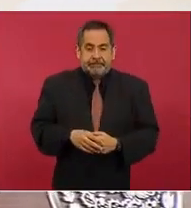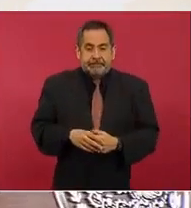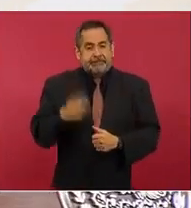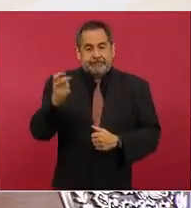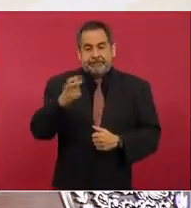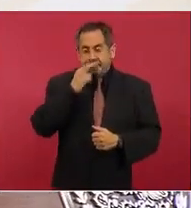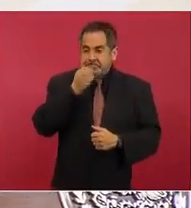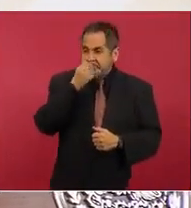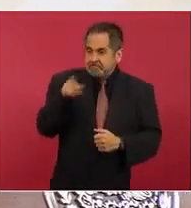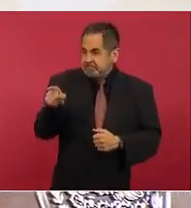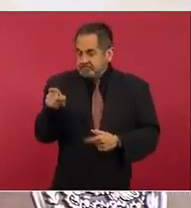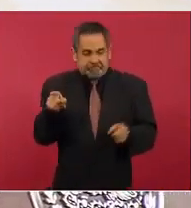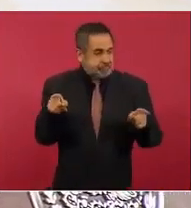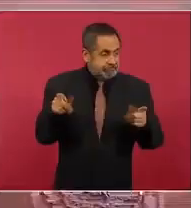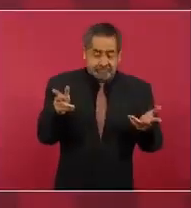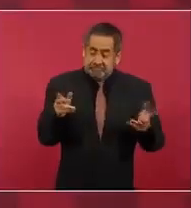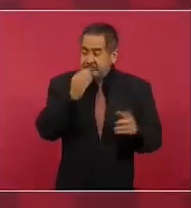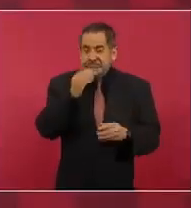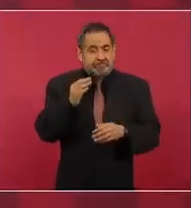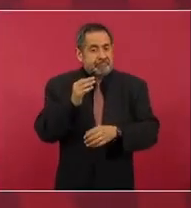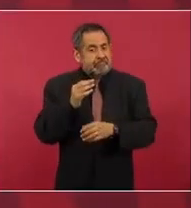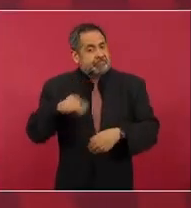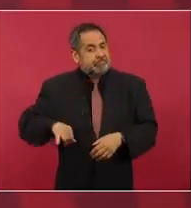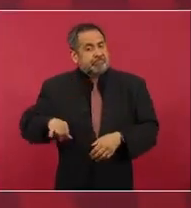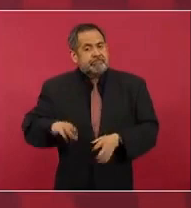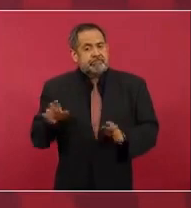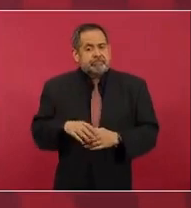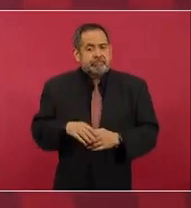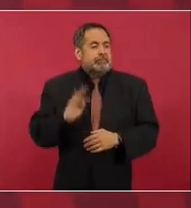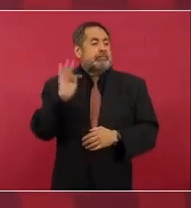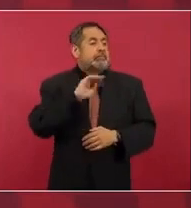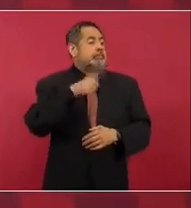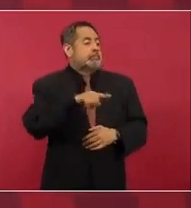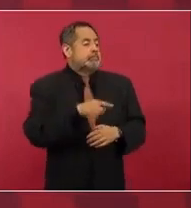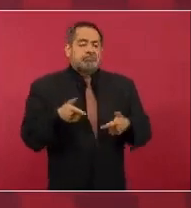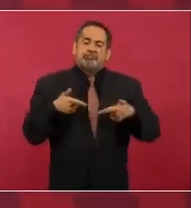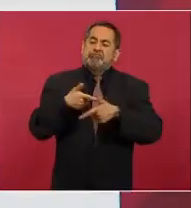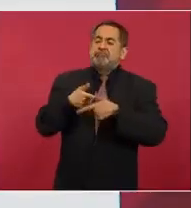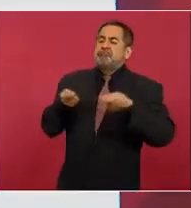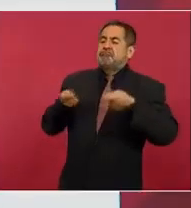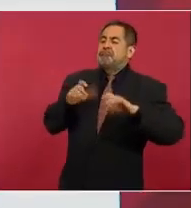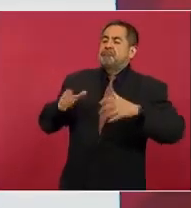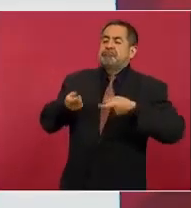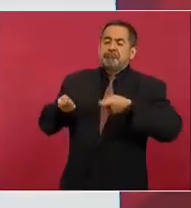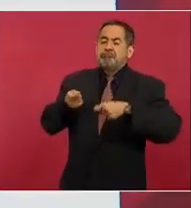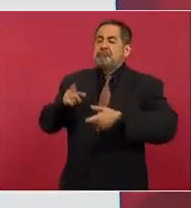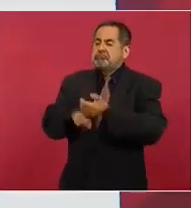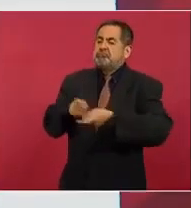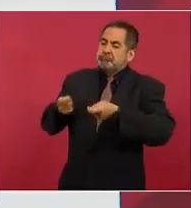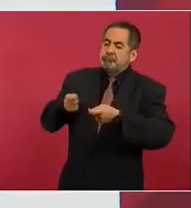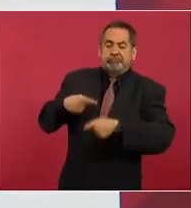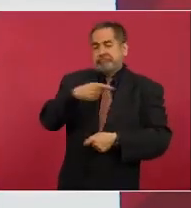Y eso es lo interesante, porque si siguieran dominando estos conservadores